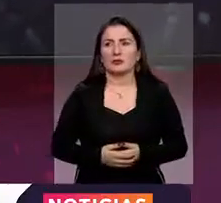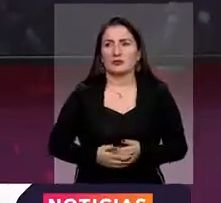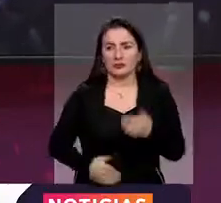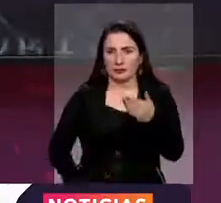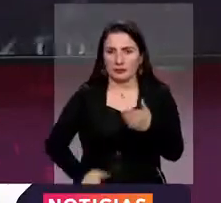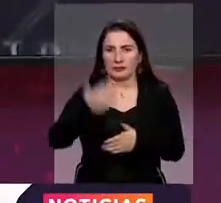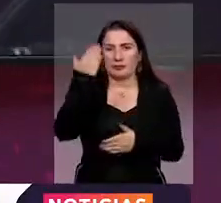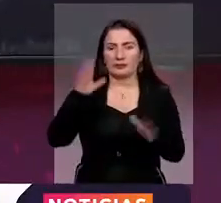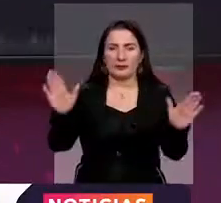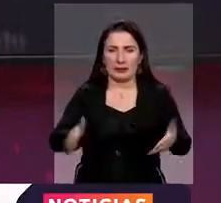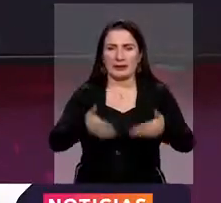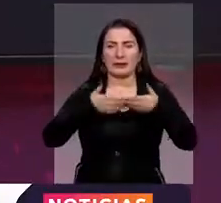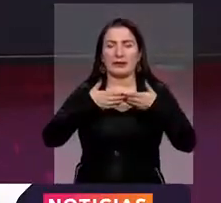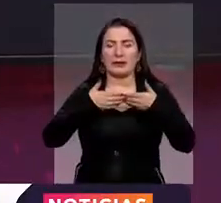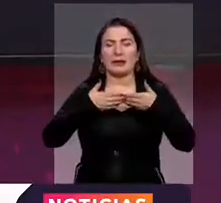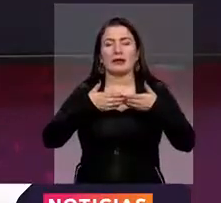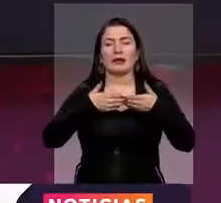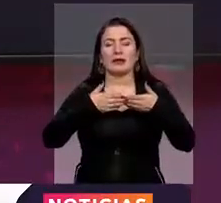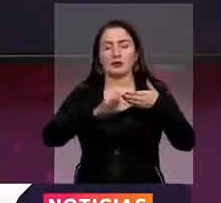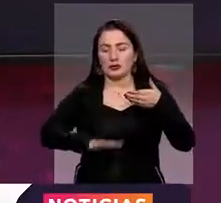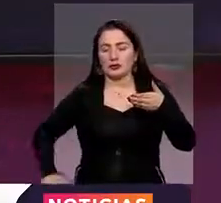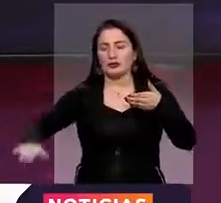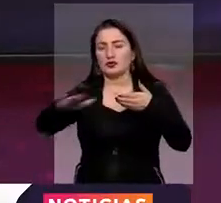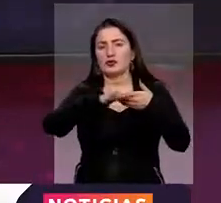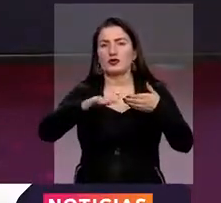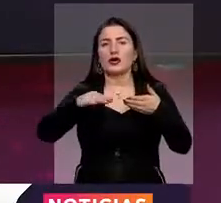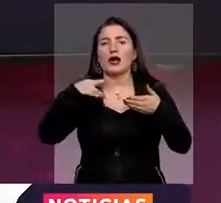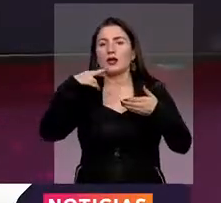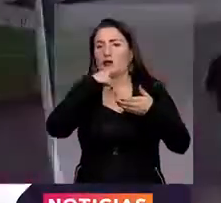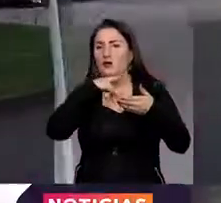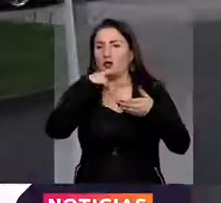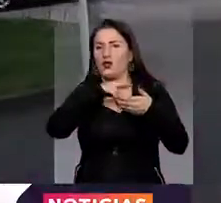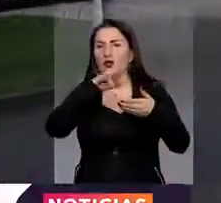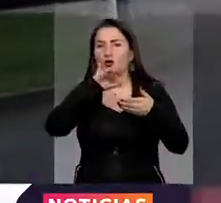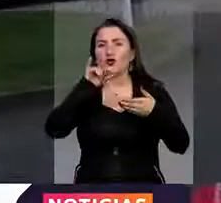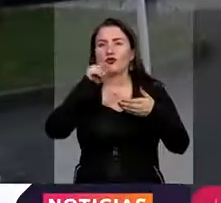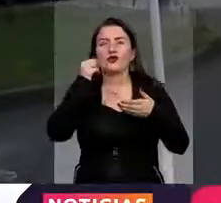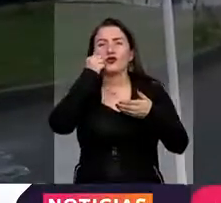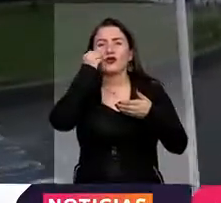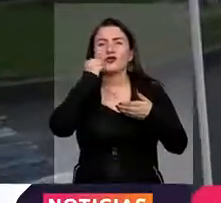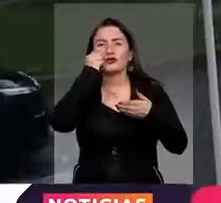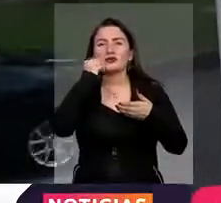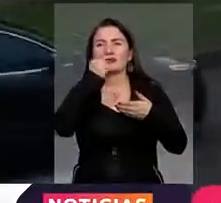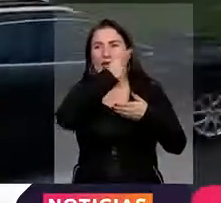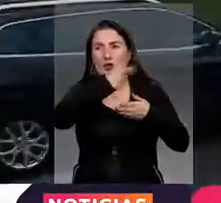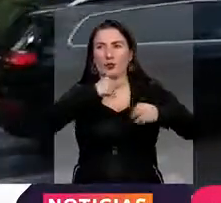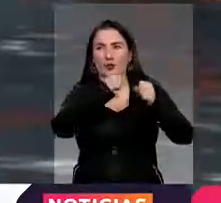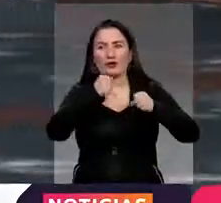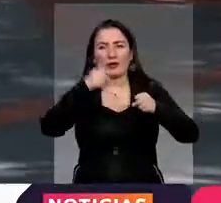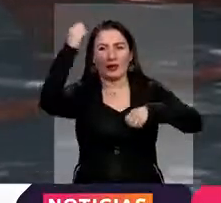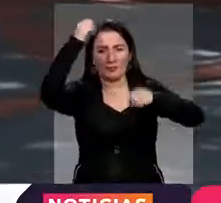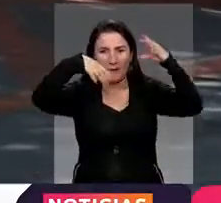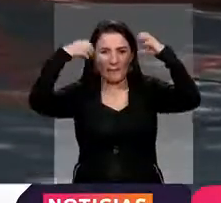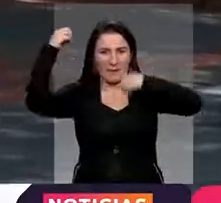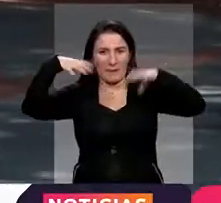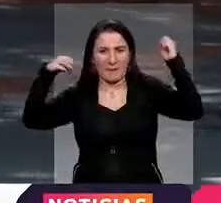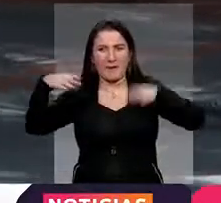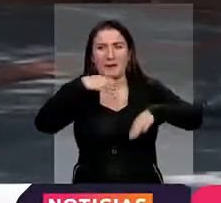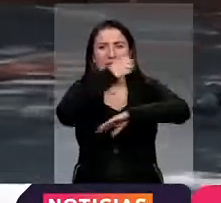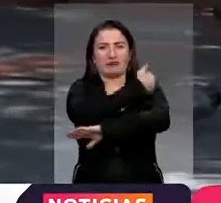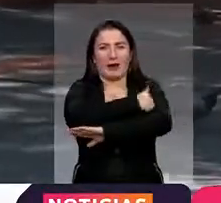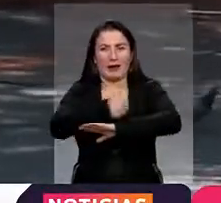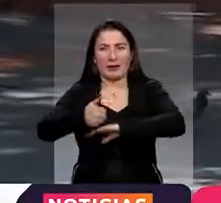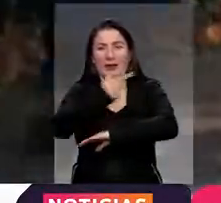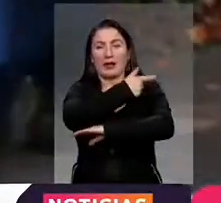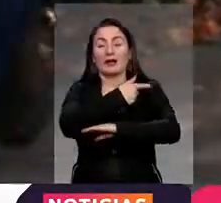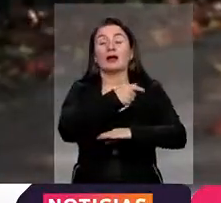Inicia un cierre en un tramo de la zona rosa de Bogotá con el fin de continuar con la construcción de la vía y el espacio público. Hasta el próximo 4 de